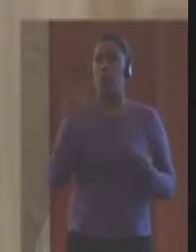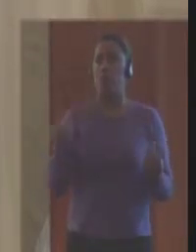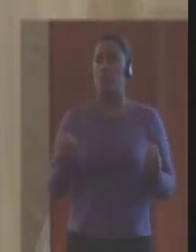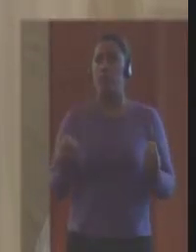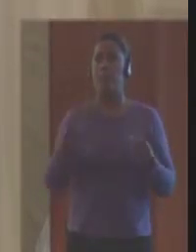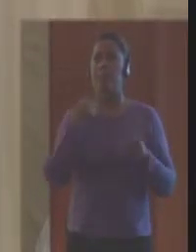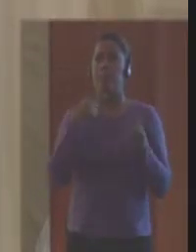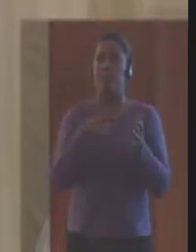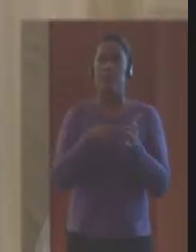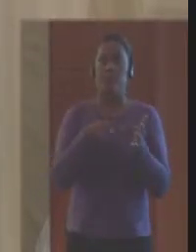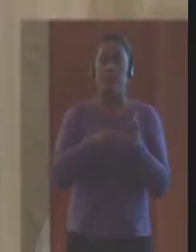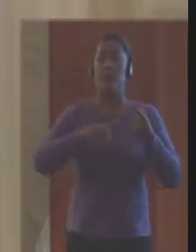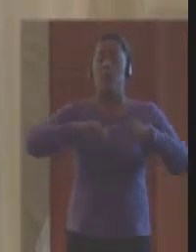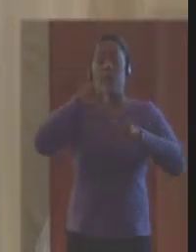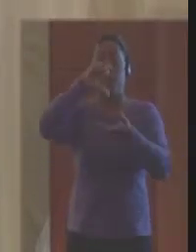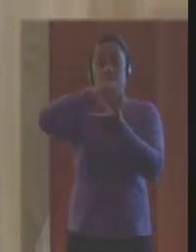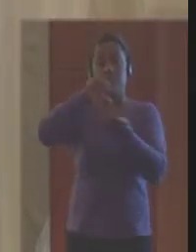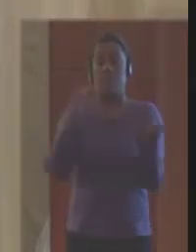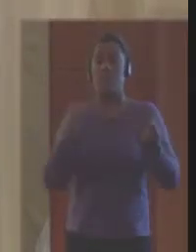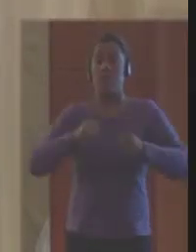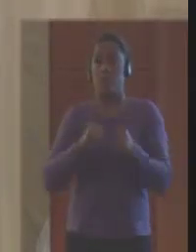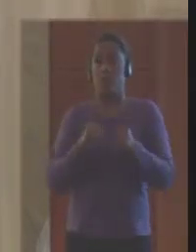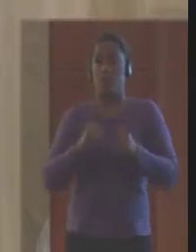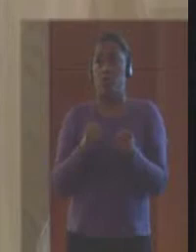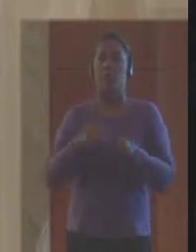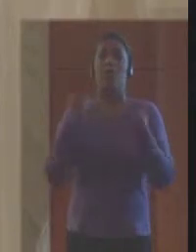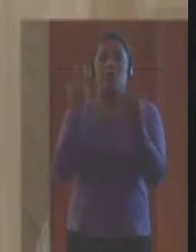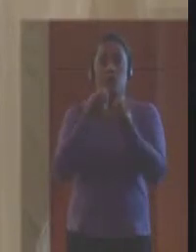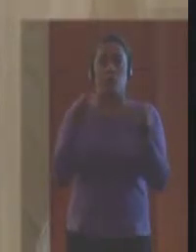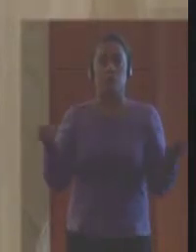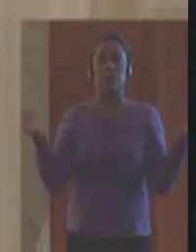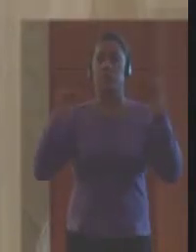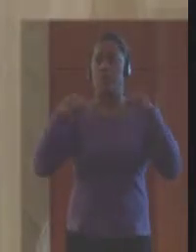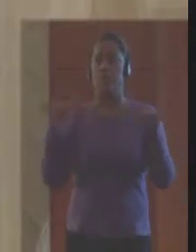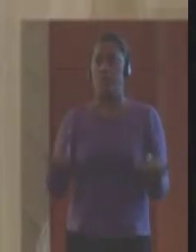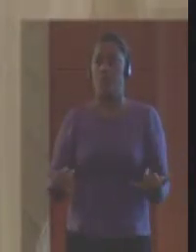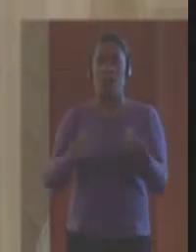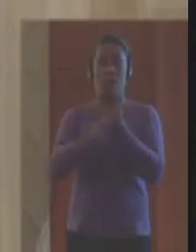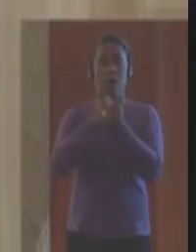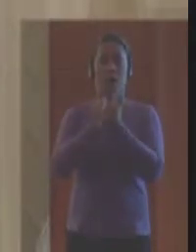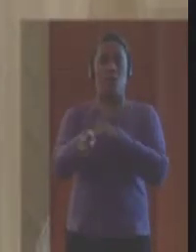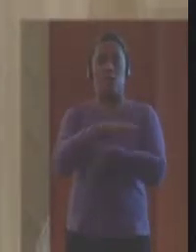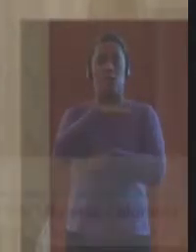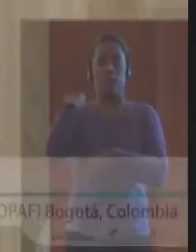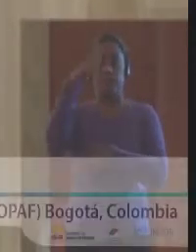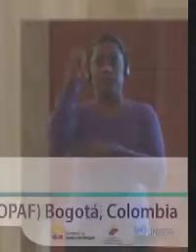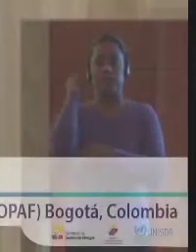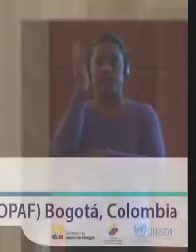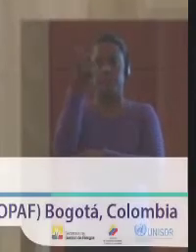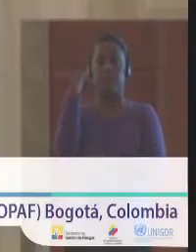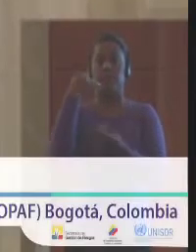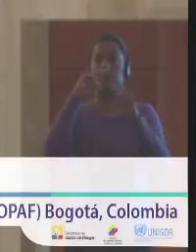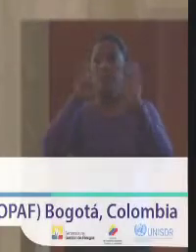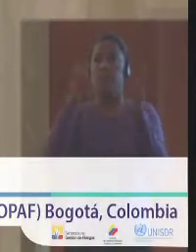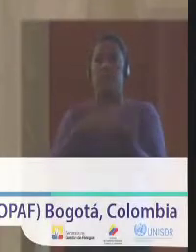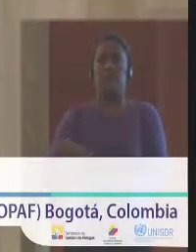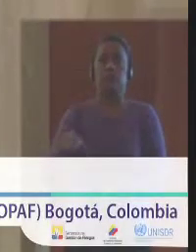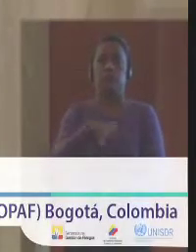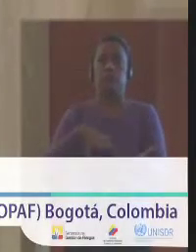en Bogotá y que queremos compartir en esta cuarta sesión de la Plataforma Regional de Gestión de Riesgo de Desastres.